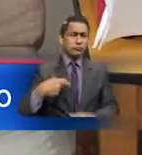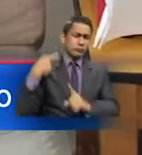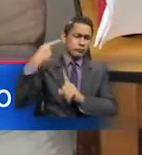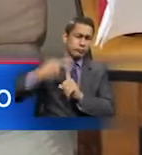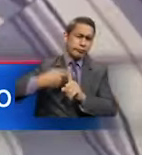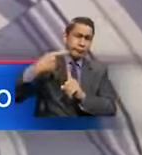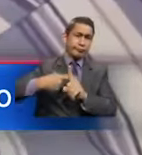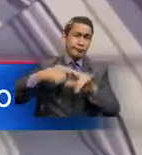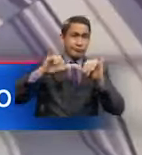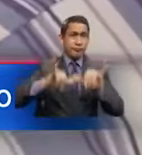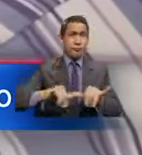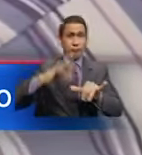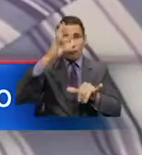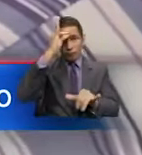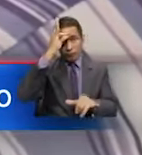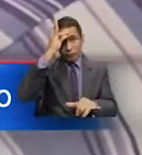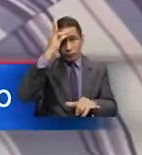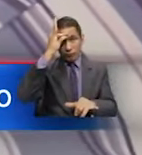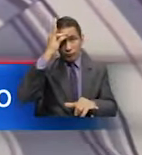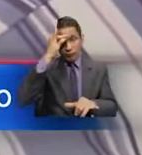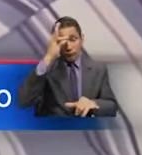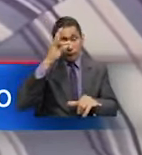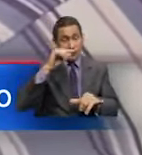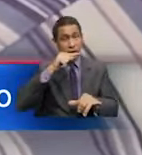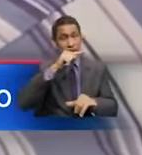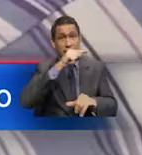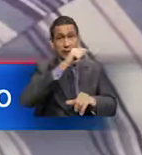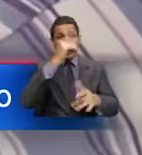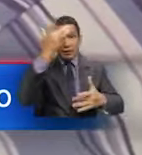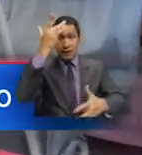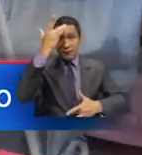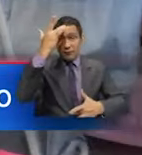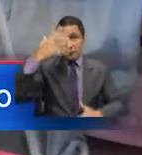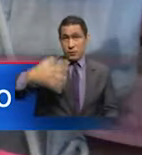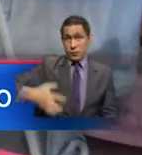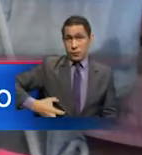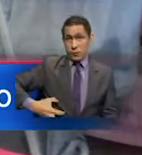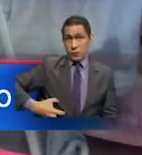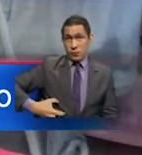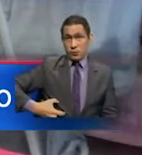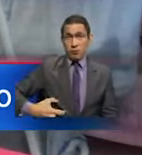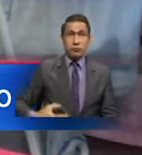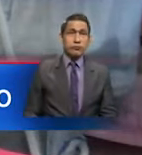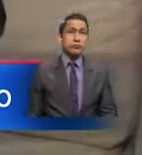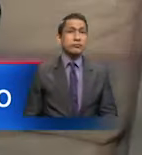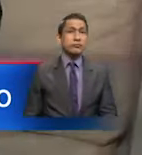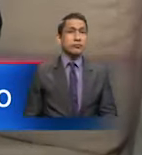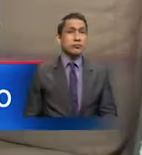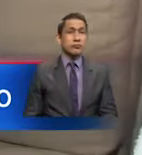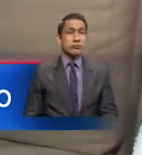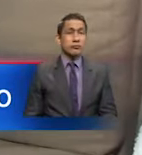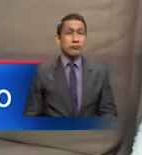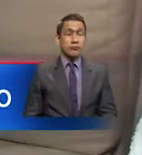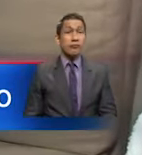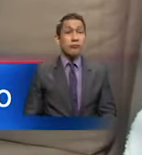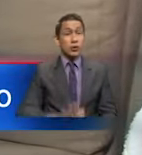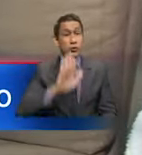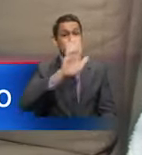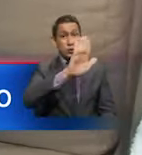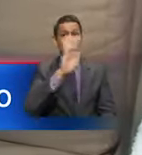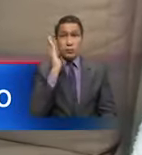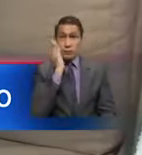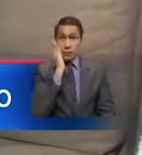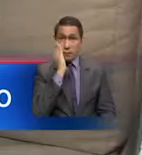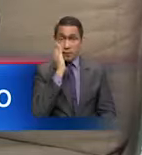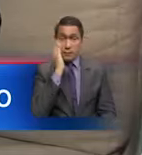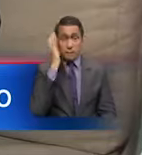un hospital, pues aún no cumple ni un año y le detectaron una enfermedad congénita. Cirrosis hepática, que no vale ligar. Su madre nos cuenta que se